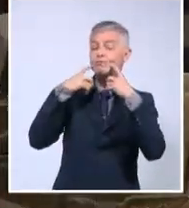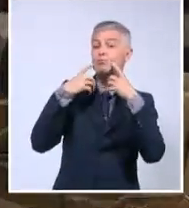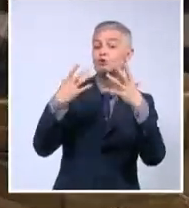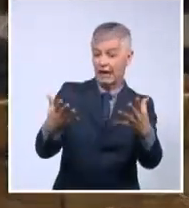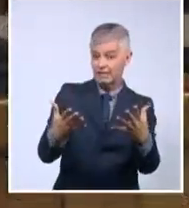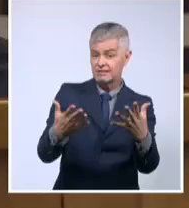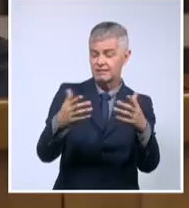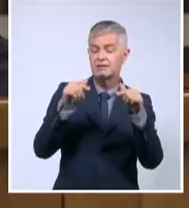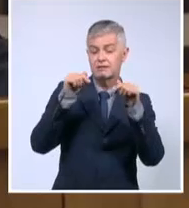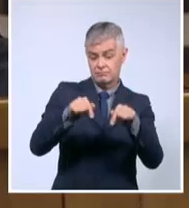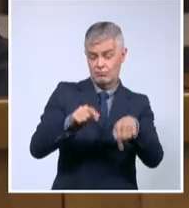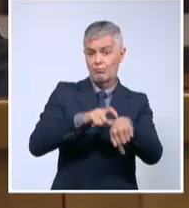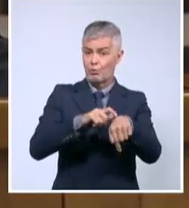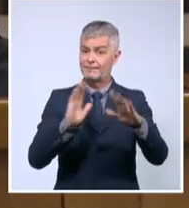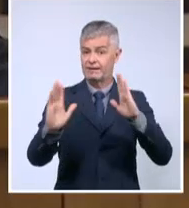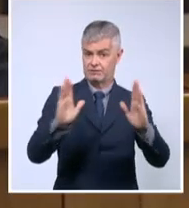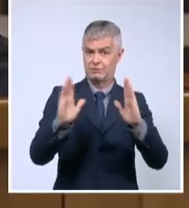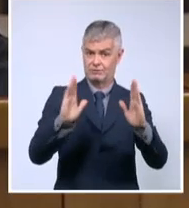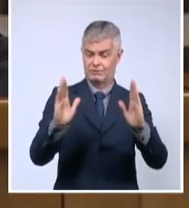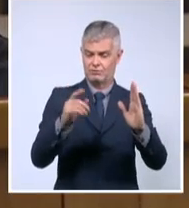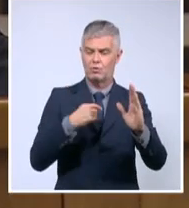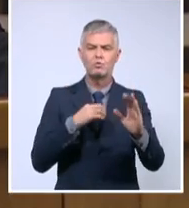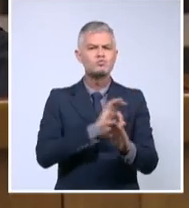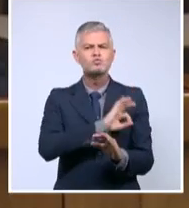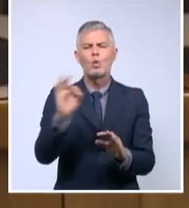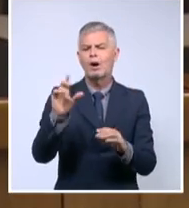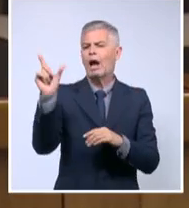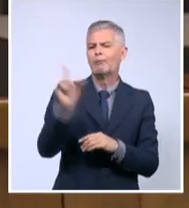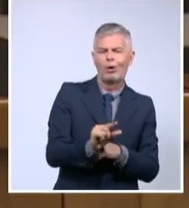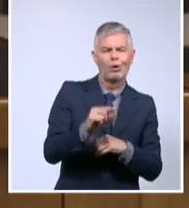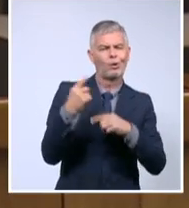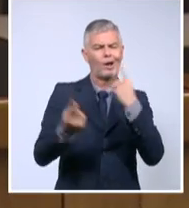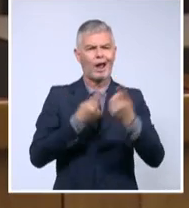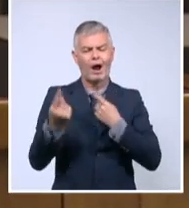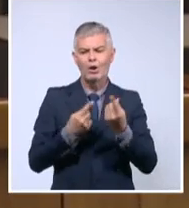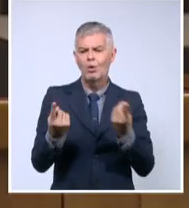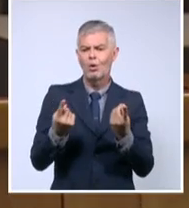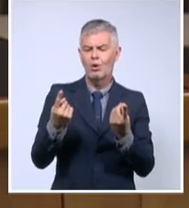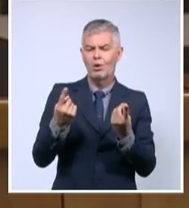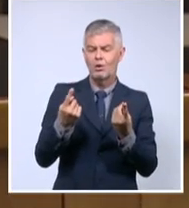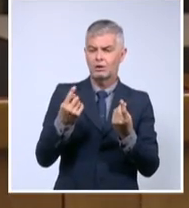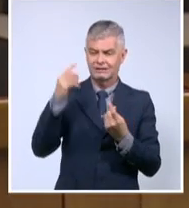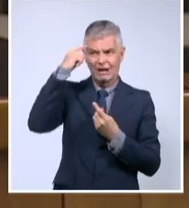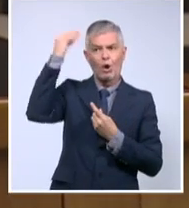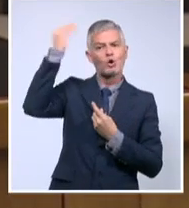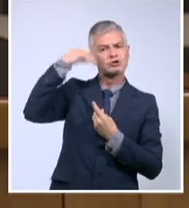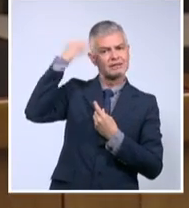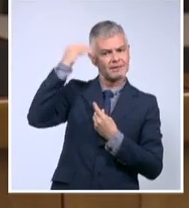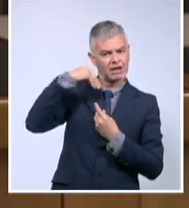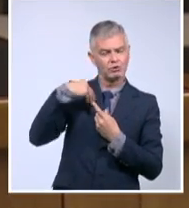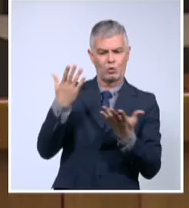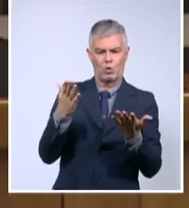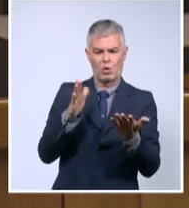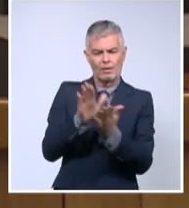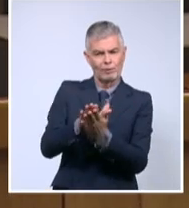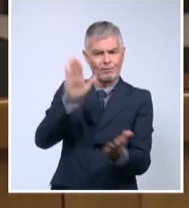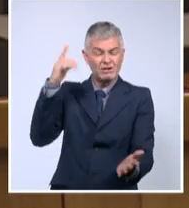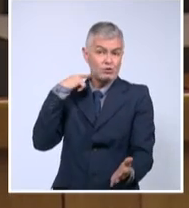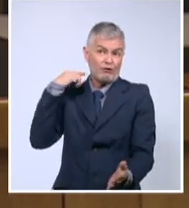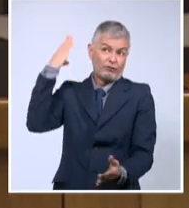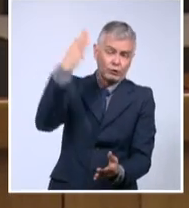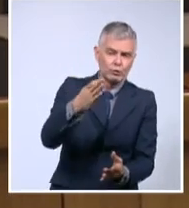de urgencias. Nunca es poco ni banal lo que se aporta desde el conocimiento y el compromiso con el destino de la